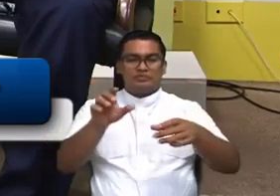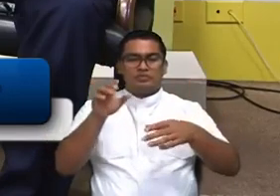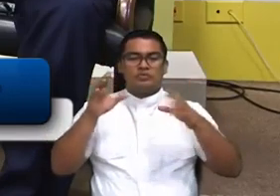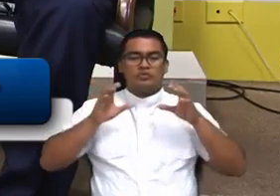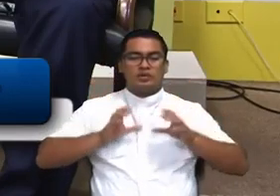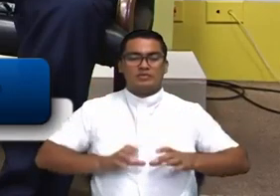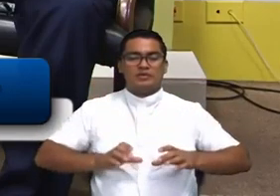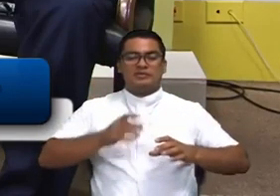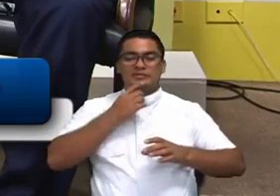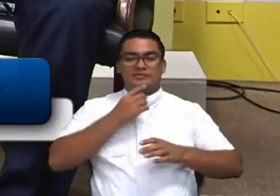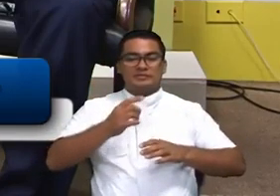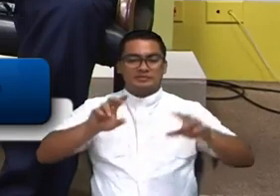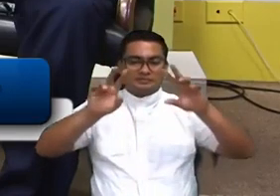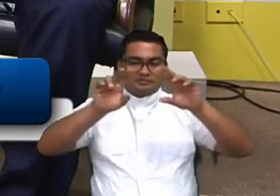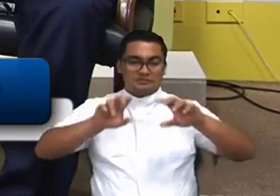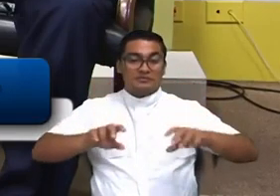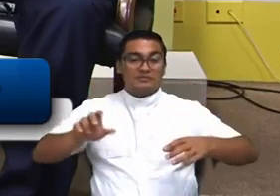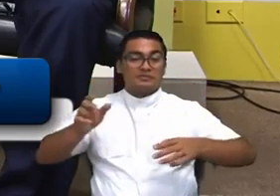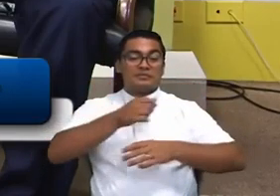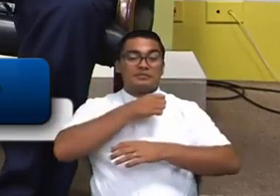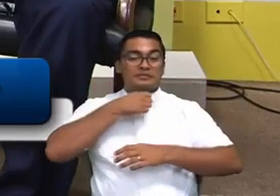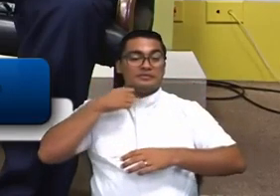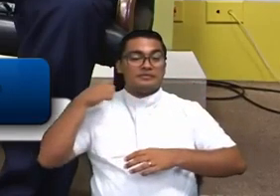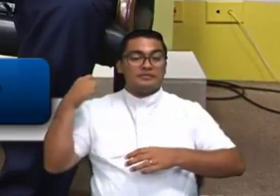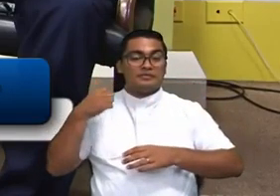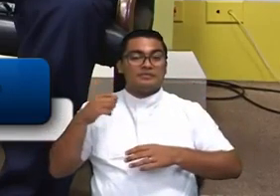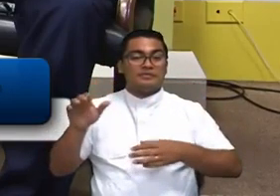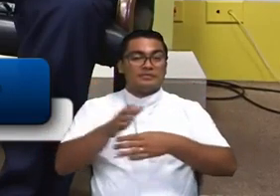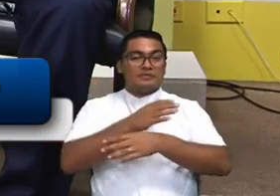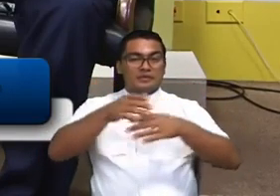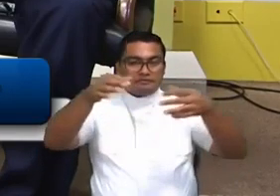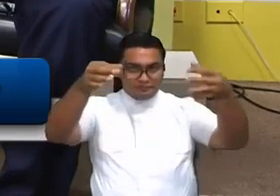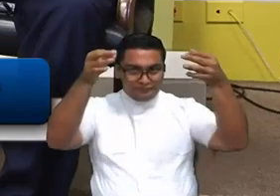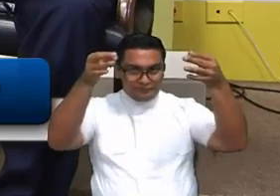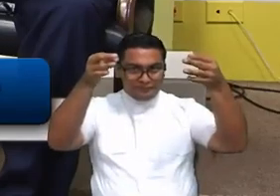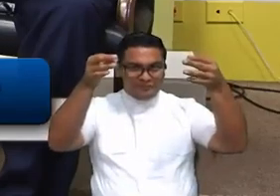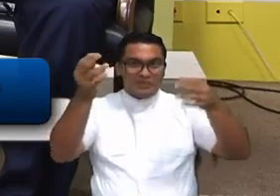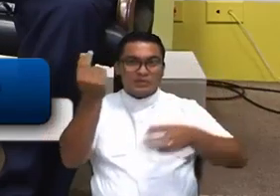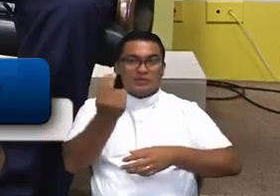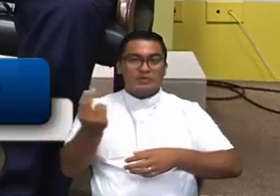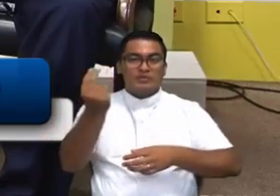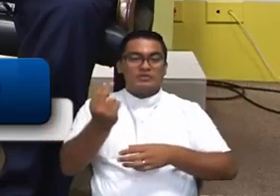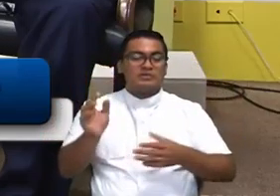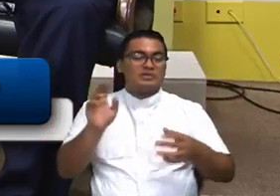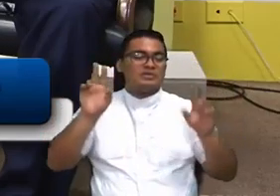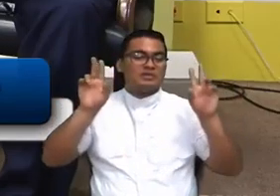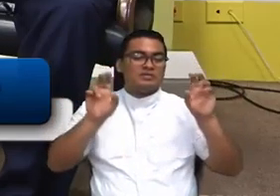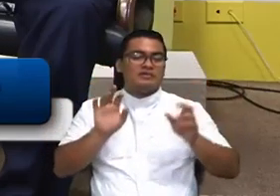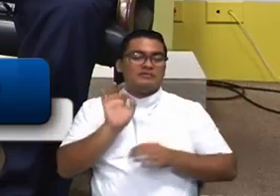todos este tipo de exámenes, ya sea rayos X, o tomografía y mamografía, ocupan la misma física